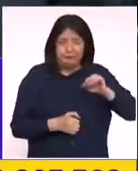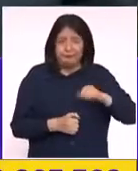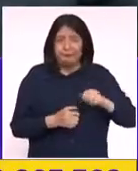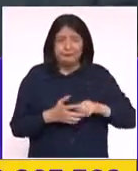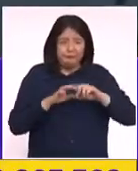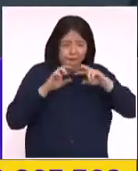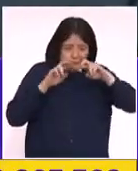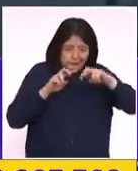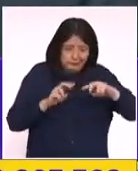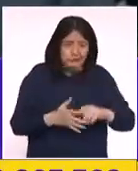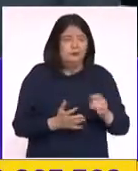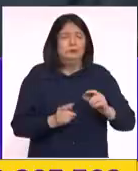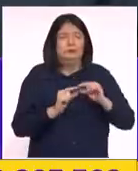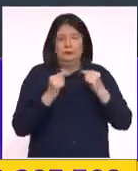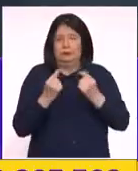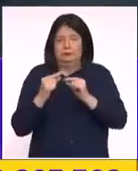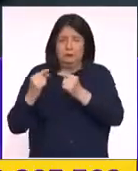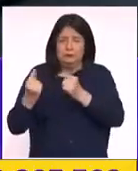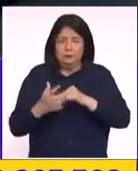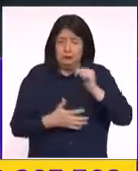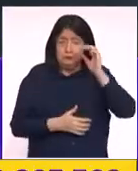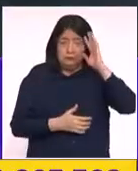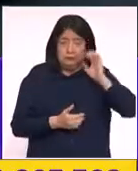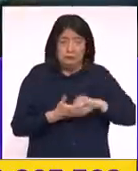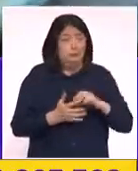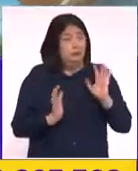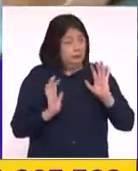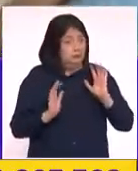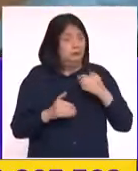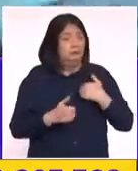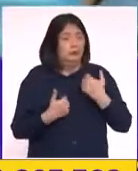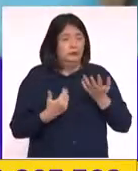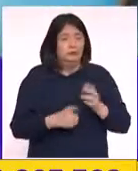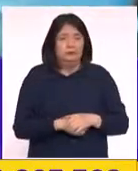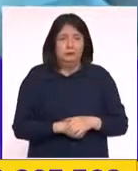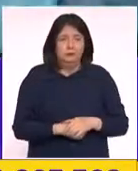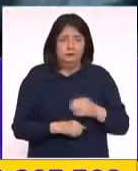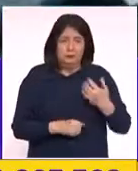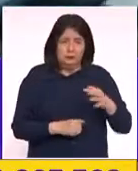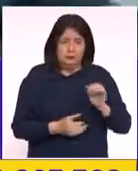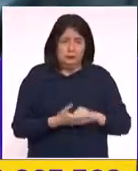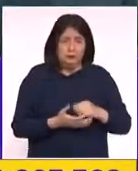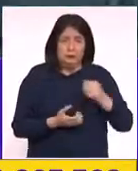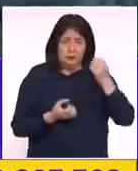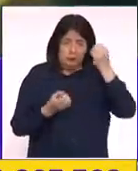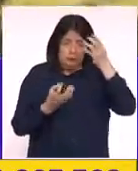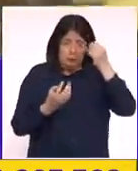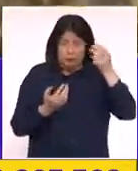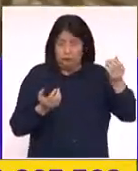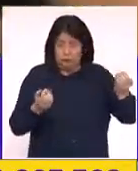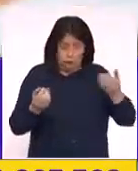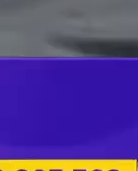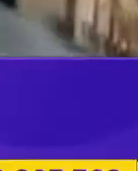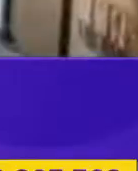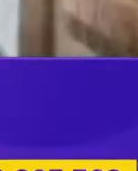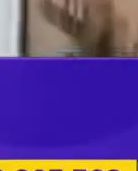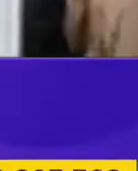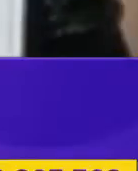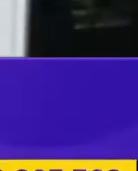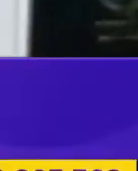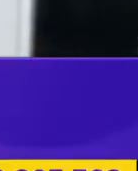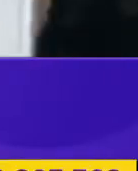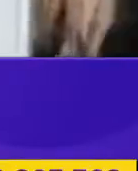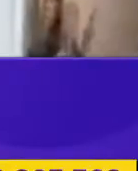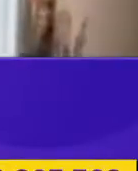de los equipos especializados que ha tenido la policía, que se ha recibido informaciones por allí. Eso lo vamos a